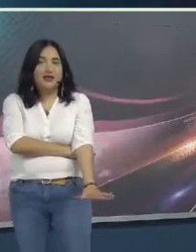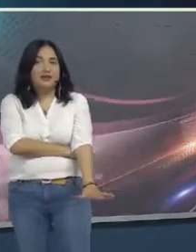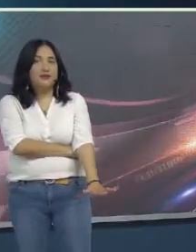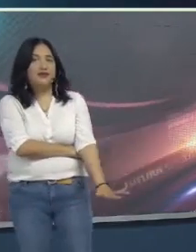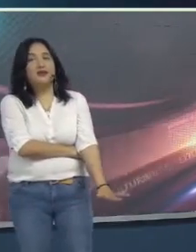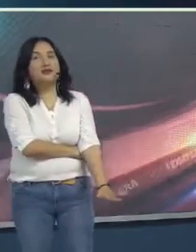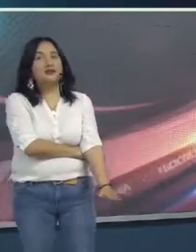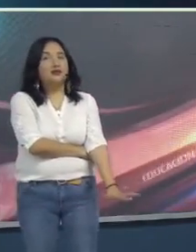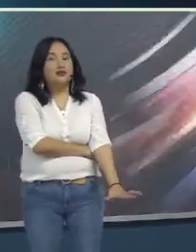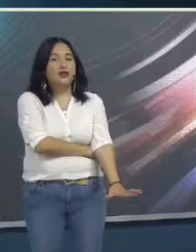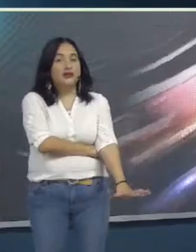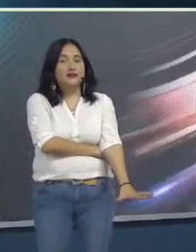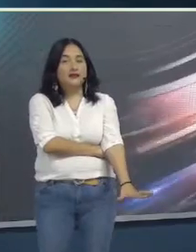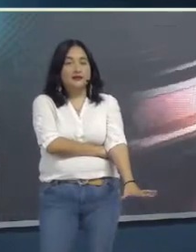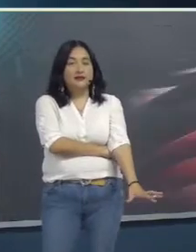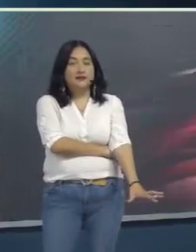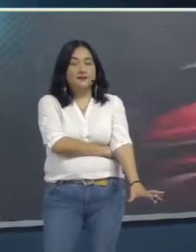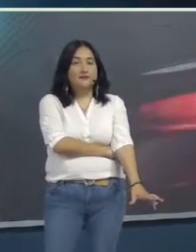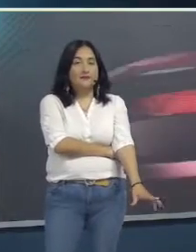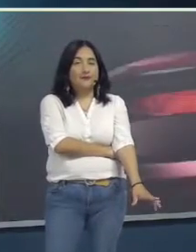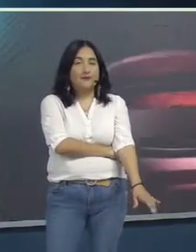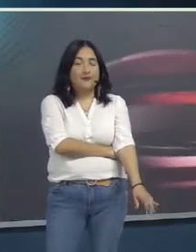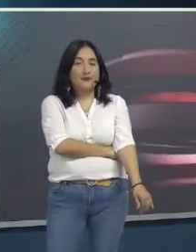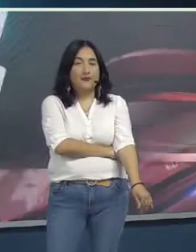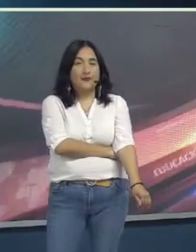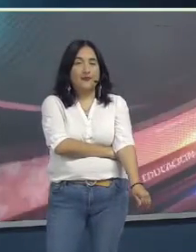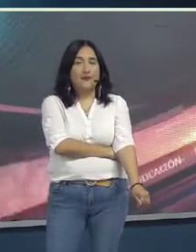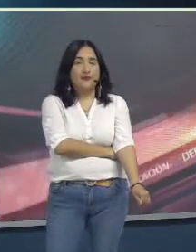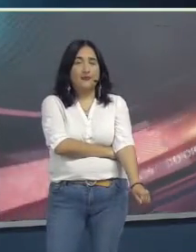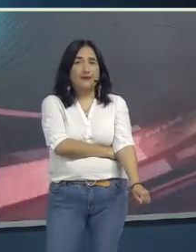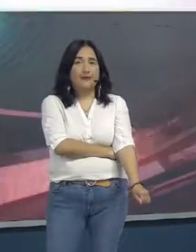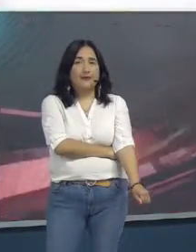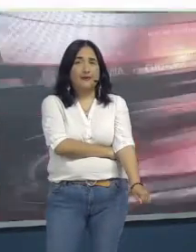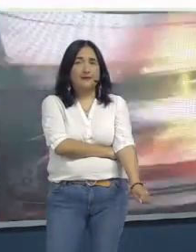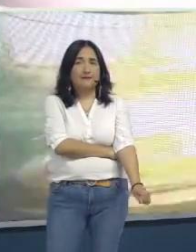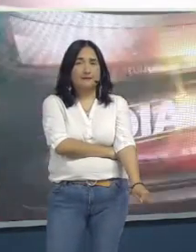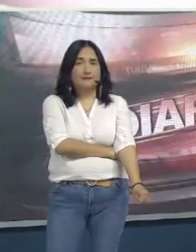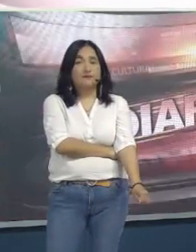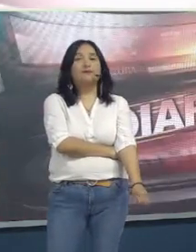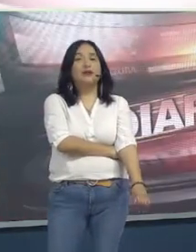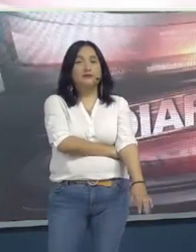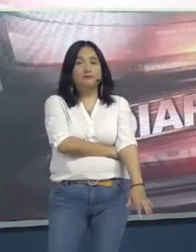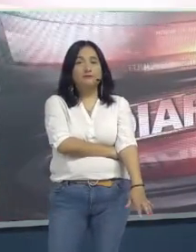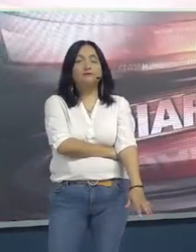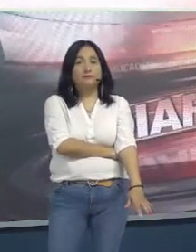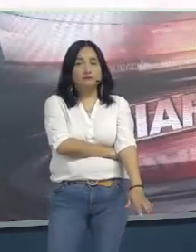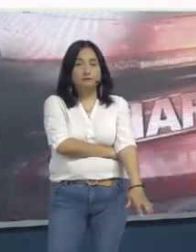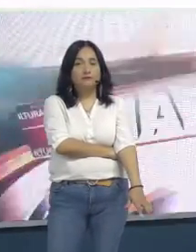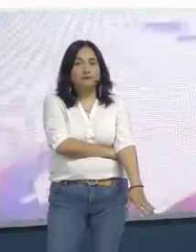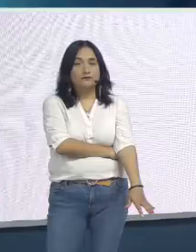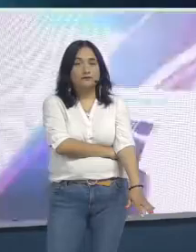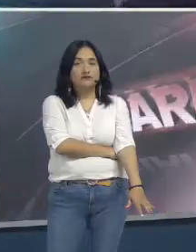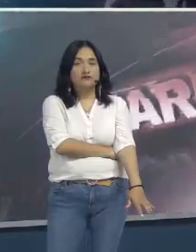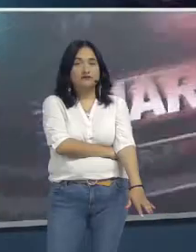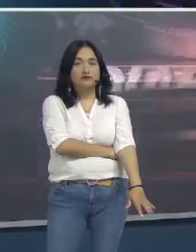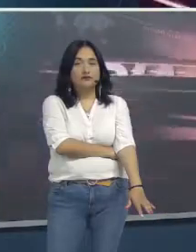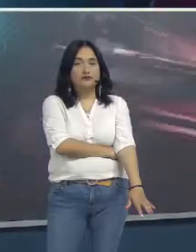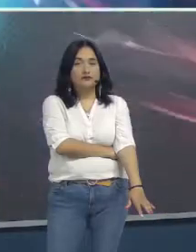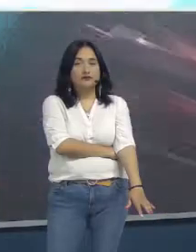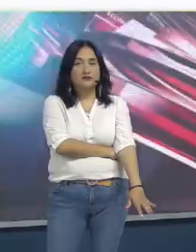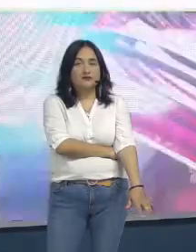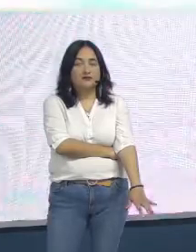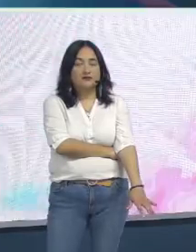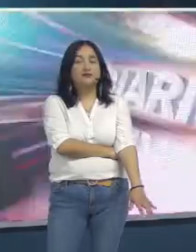ya estas mesas intersectoriales? No, las mesas intersectoriales ya terminaron. Recuerden que la primera etapa era